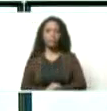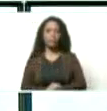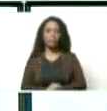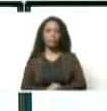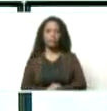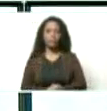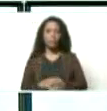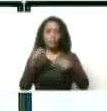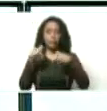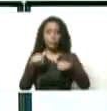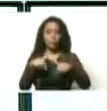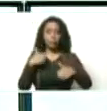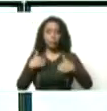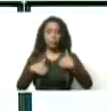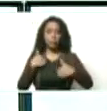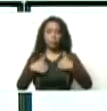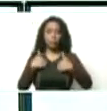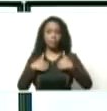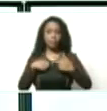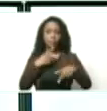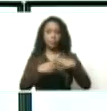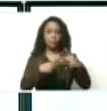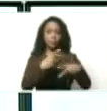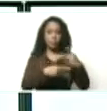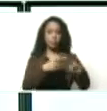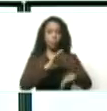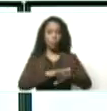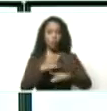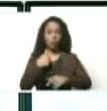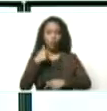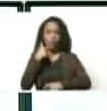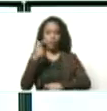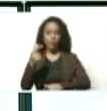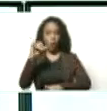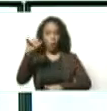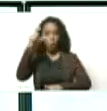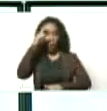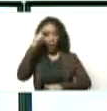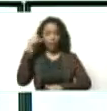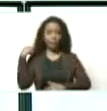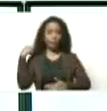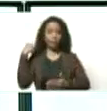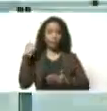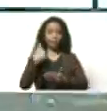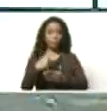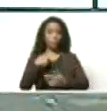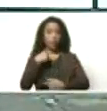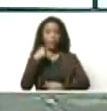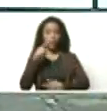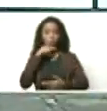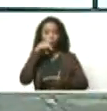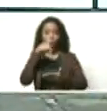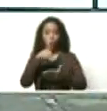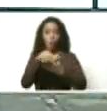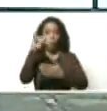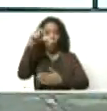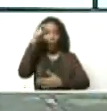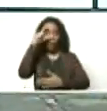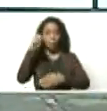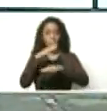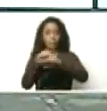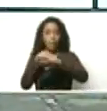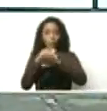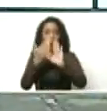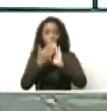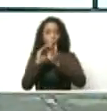en este miércoles productivo porque yo le dije arreaza hace tiempo cuando nombré arriaza como ministro de